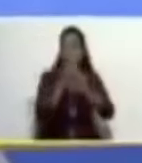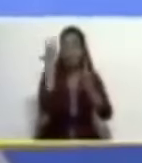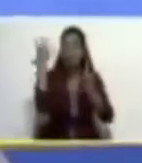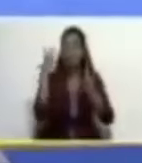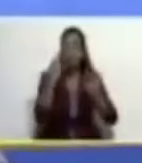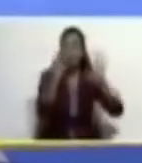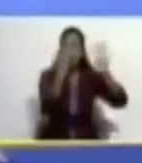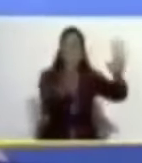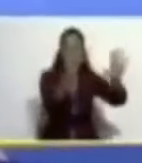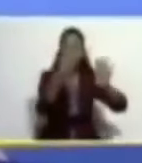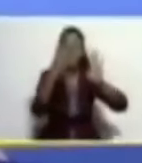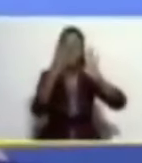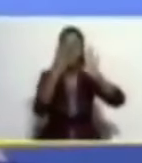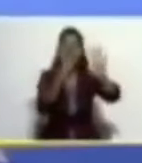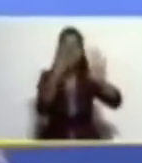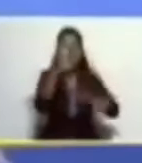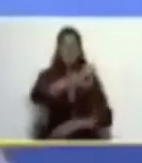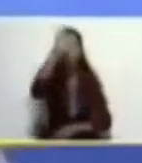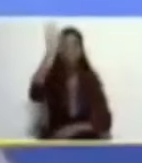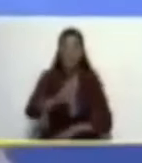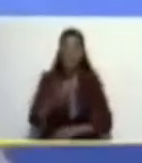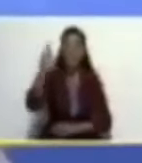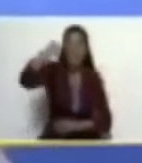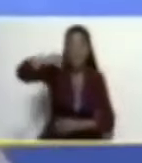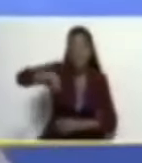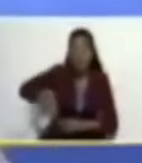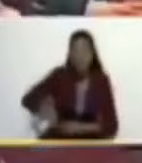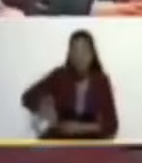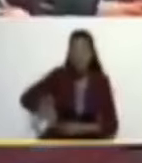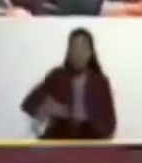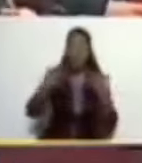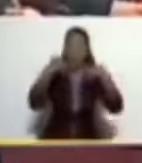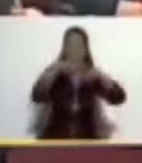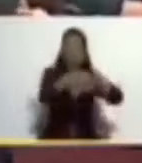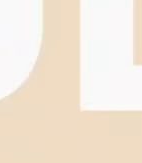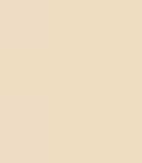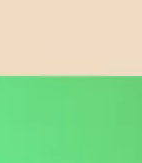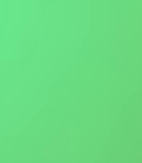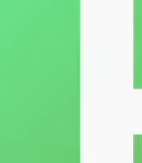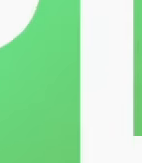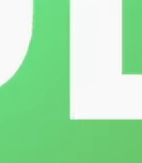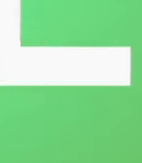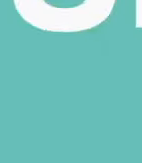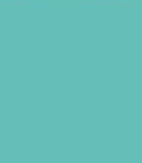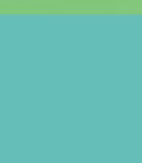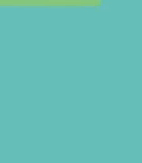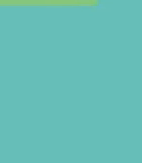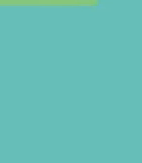el 86% el ingreso mínimo integral de los trabajadores.